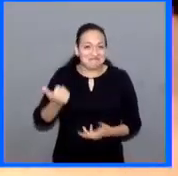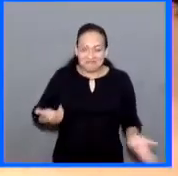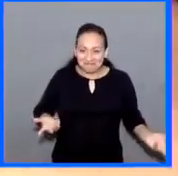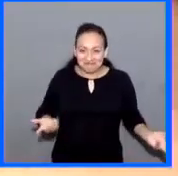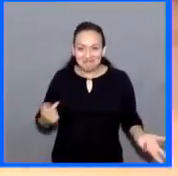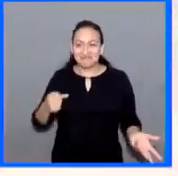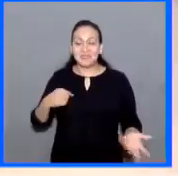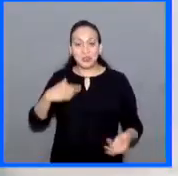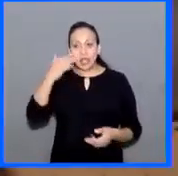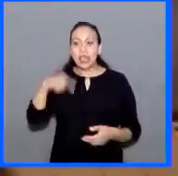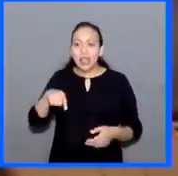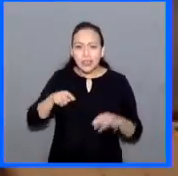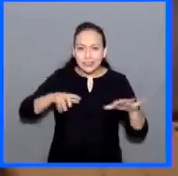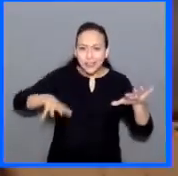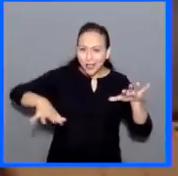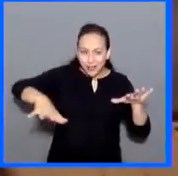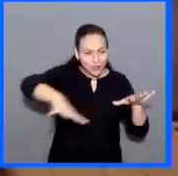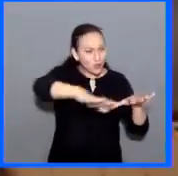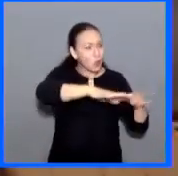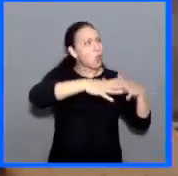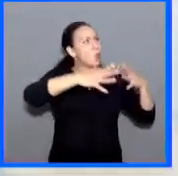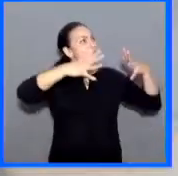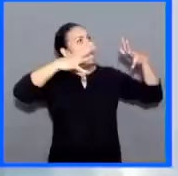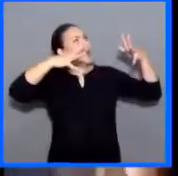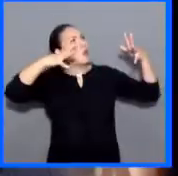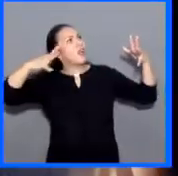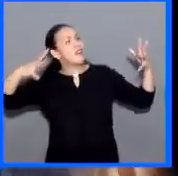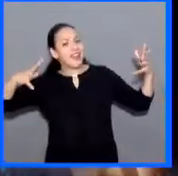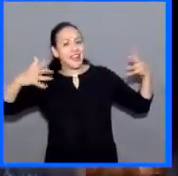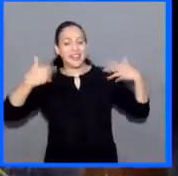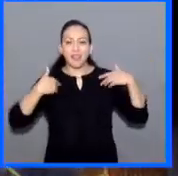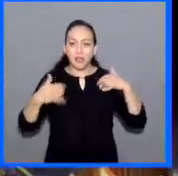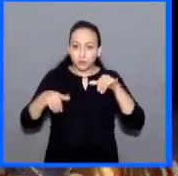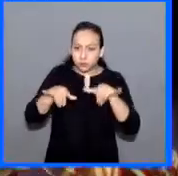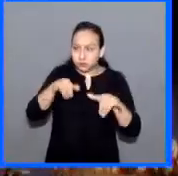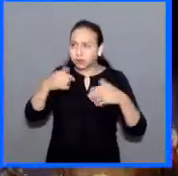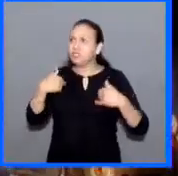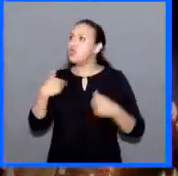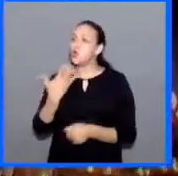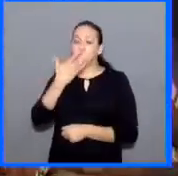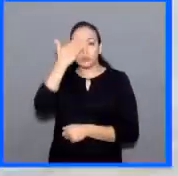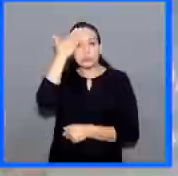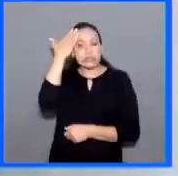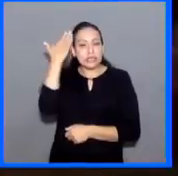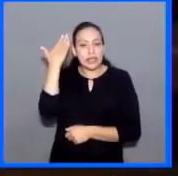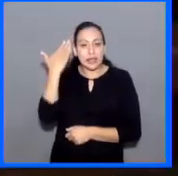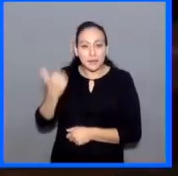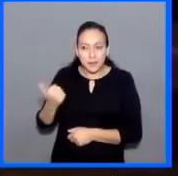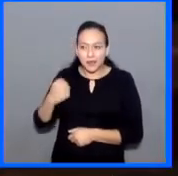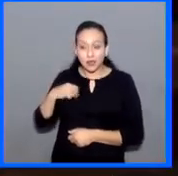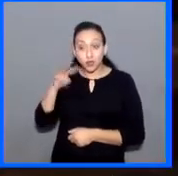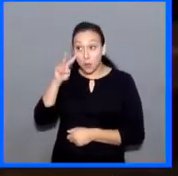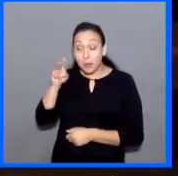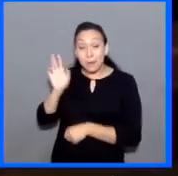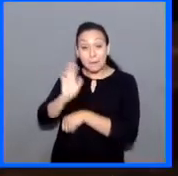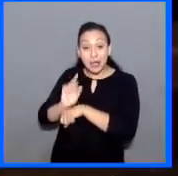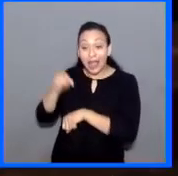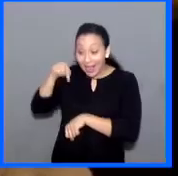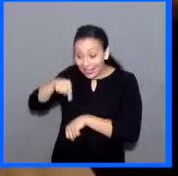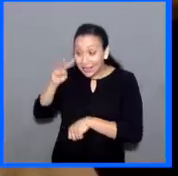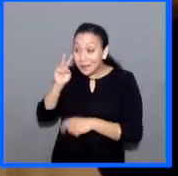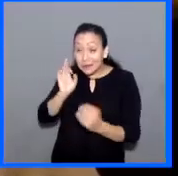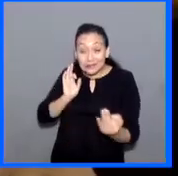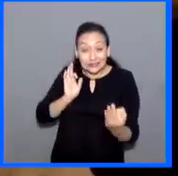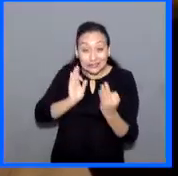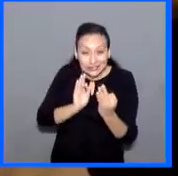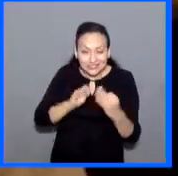escenarios fueran tan gigantes y muchas cosas a las que yo no podía alcanzar a ver en la película, aquí las puedo observar mucho mejor,